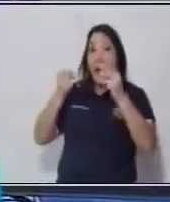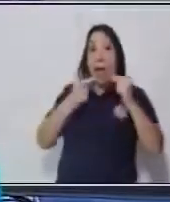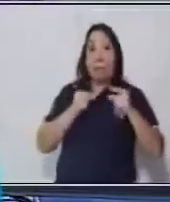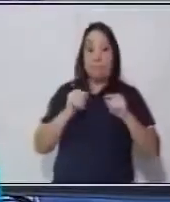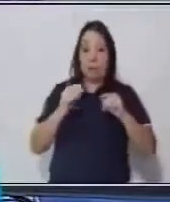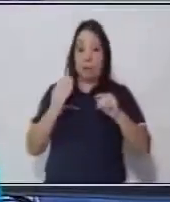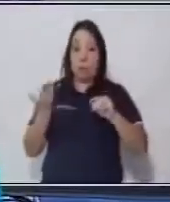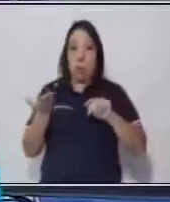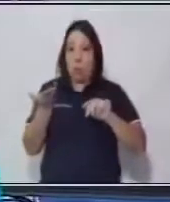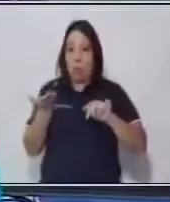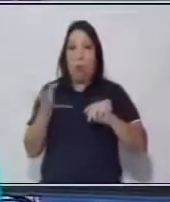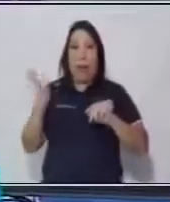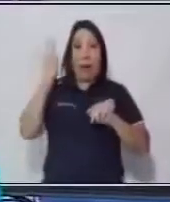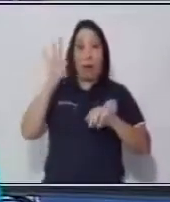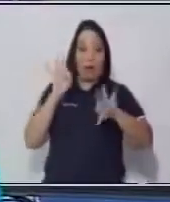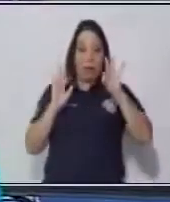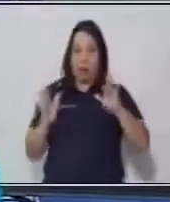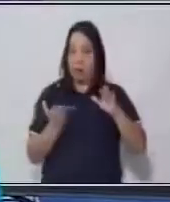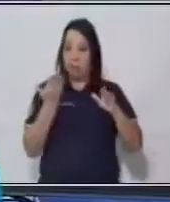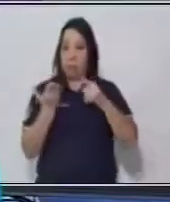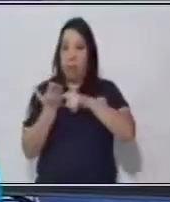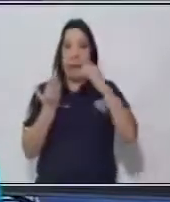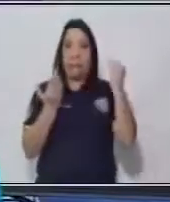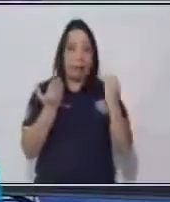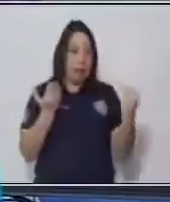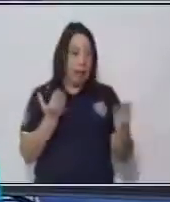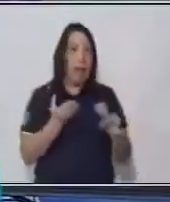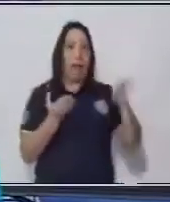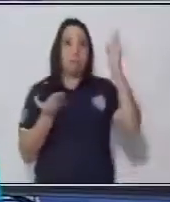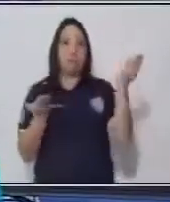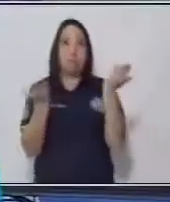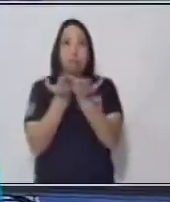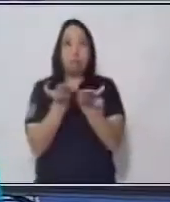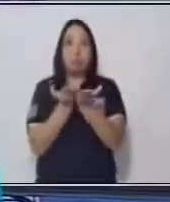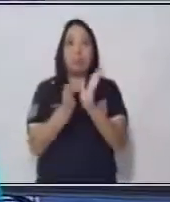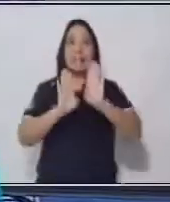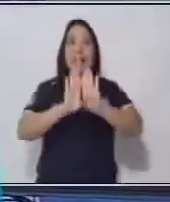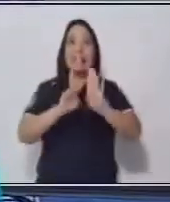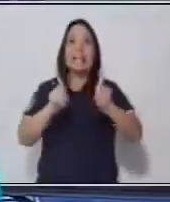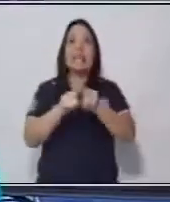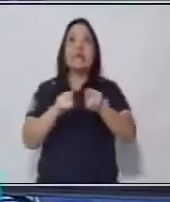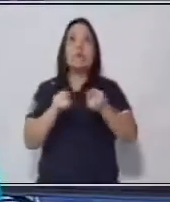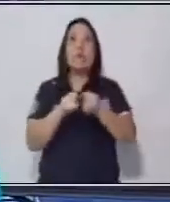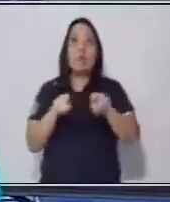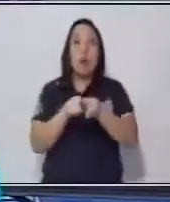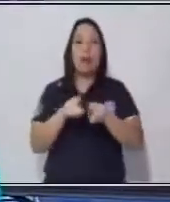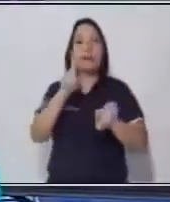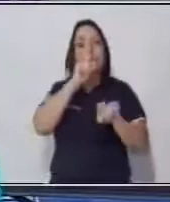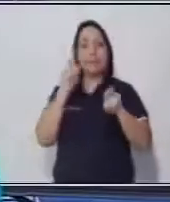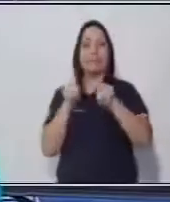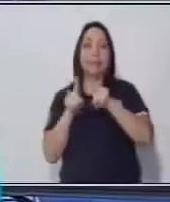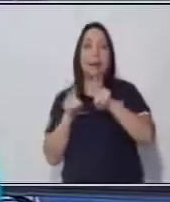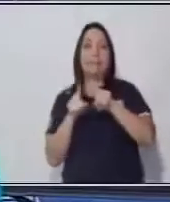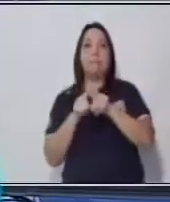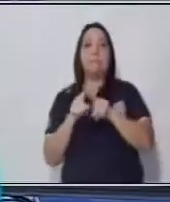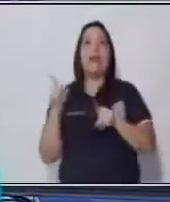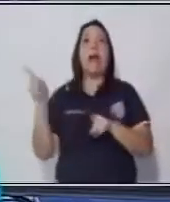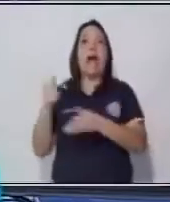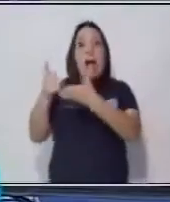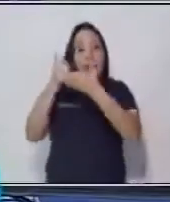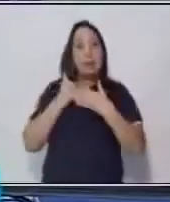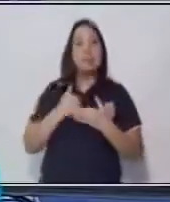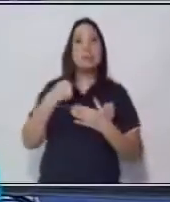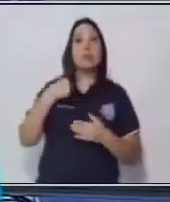mental, para que nosotros podamos desarrollar más nuestra creatividad. Y no solo eso, también nos va a ayudar a tener una mejor